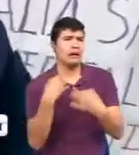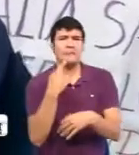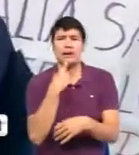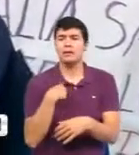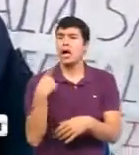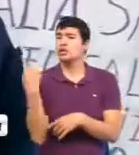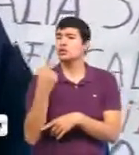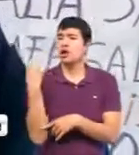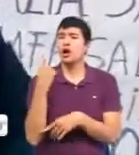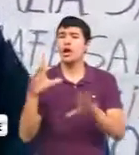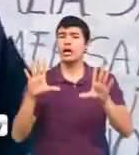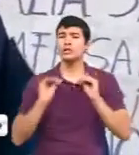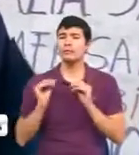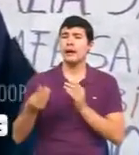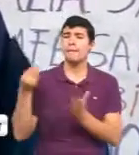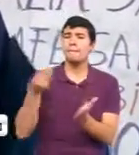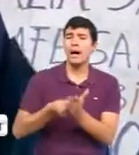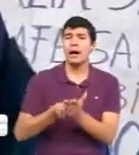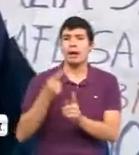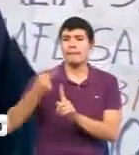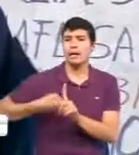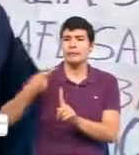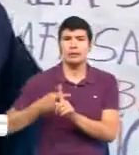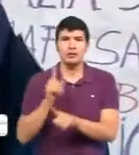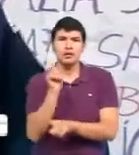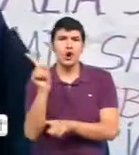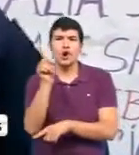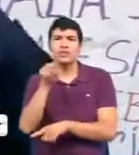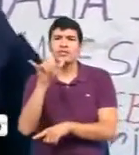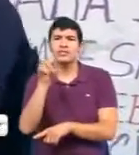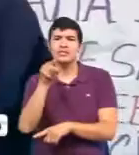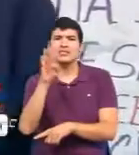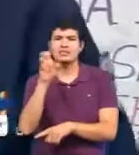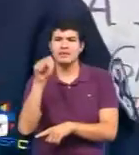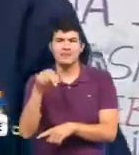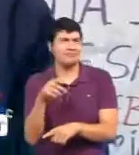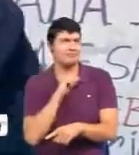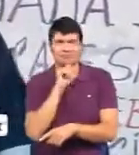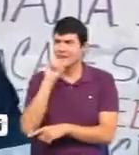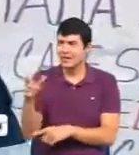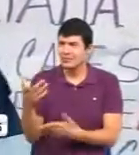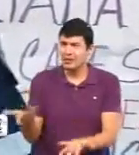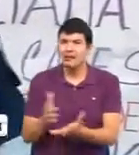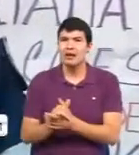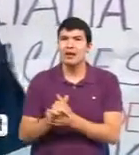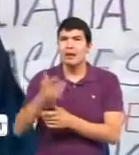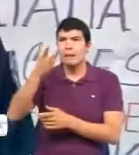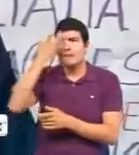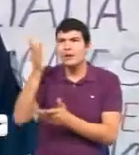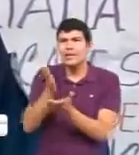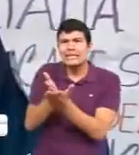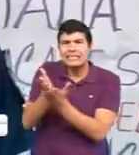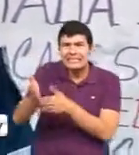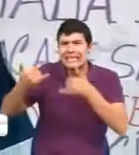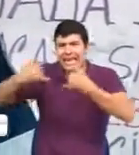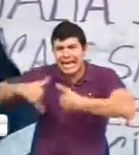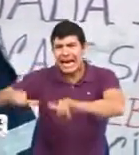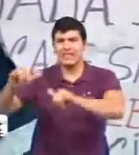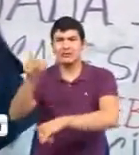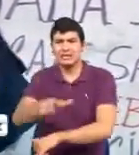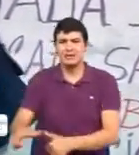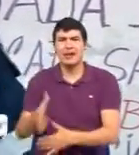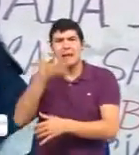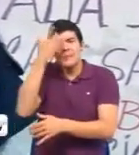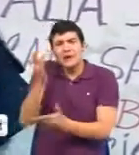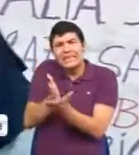reciben es contributivos ya no reciben sisbenizados entonces mi pregunta es la siguiente porque siguen engañando la gente porque